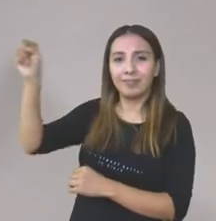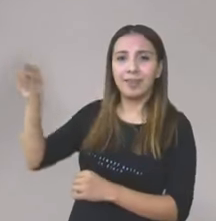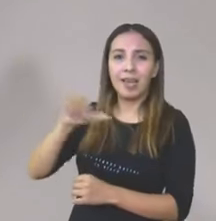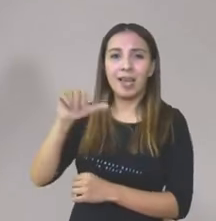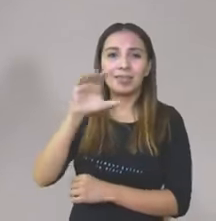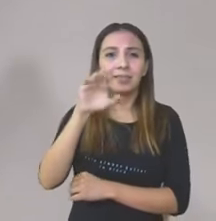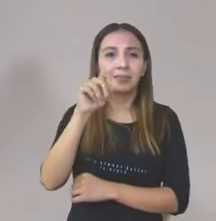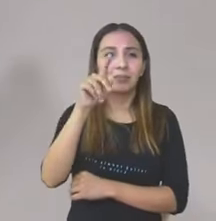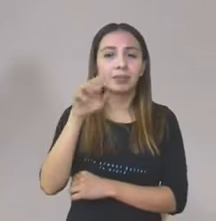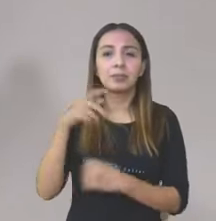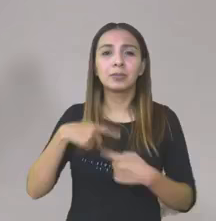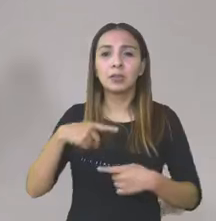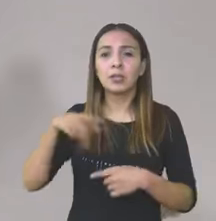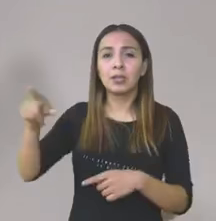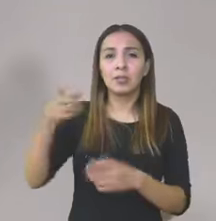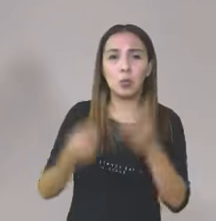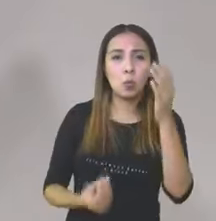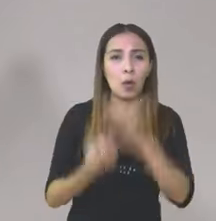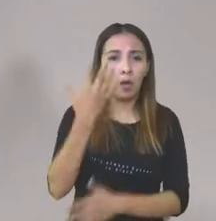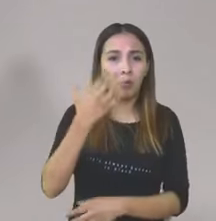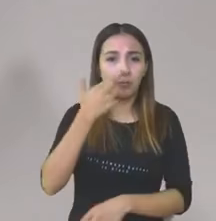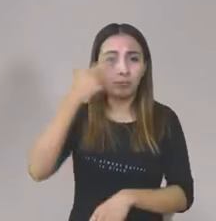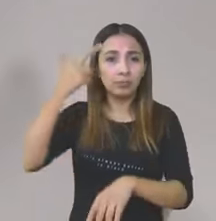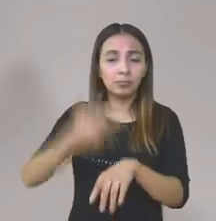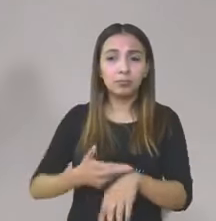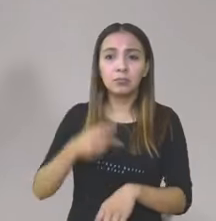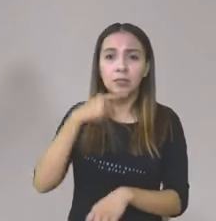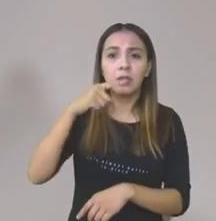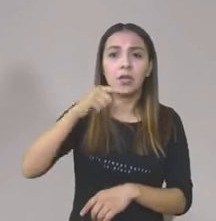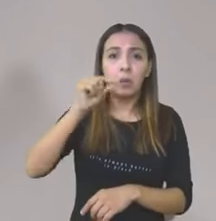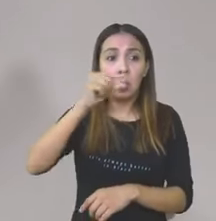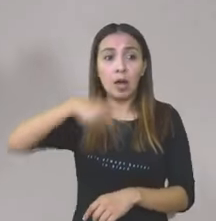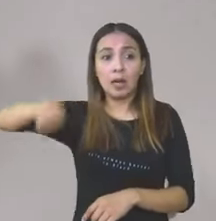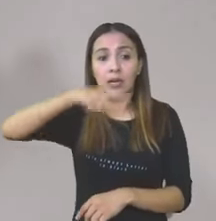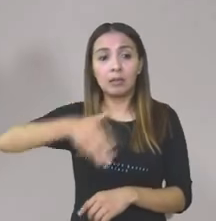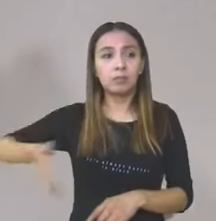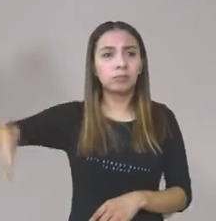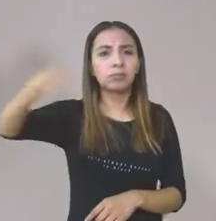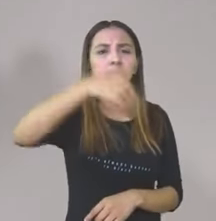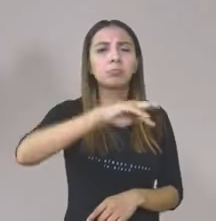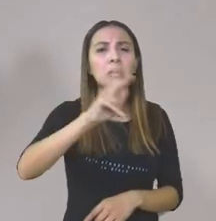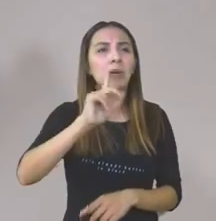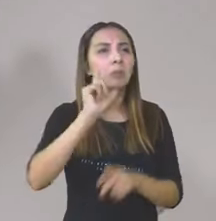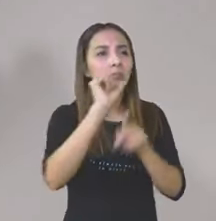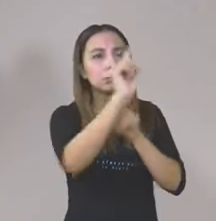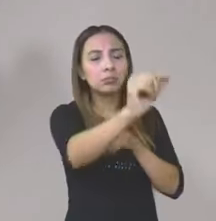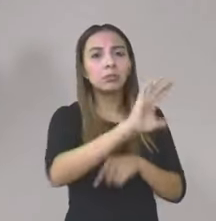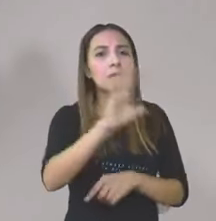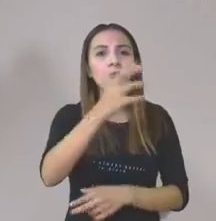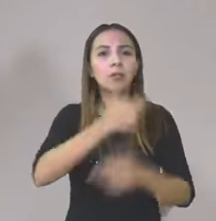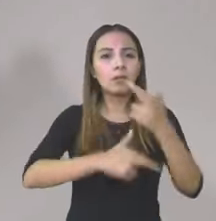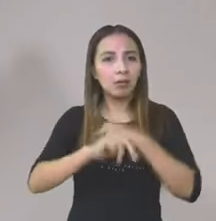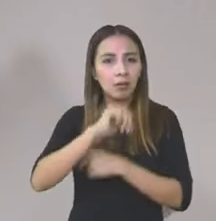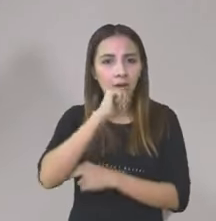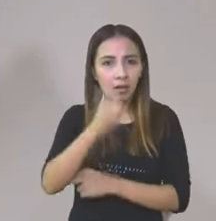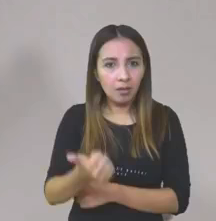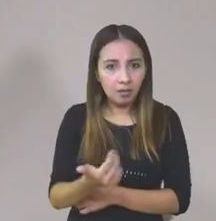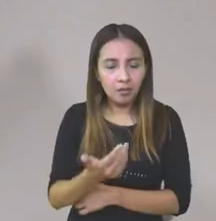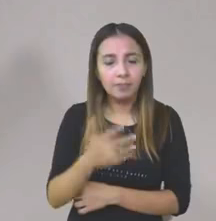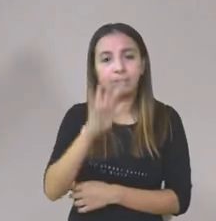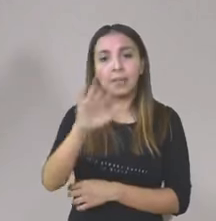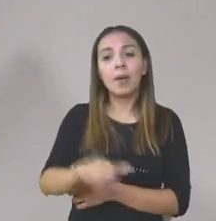vuelta, y esa vuelta nunca llega a sus domicilios. Por otro lado, las mentiras por parte de